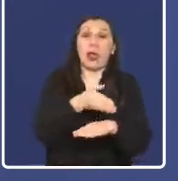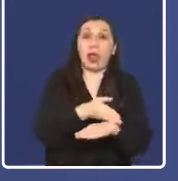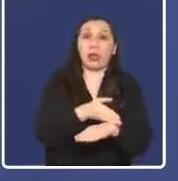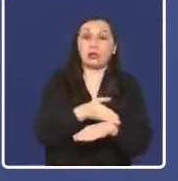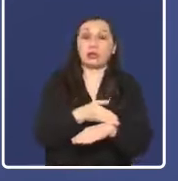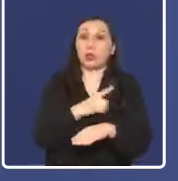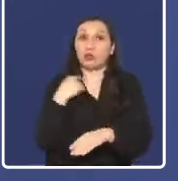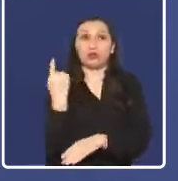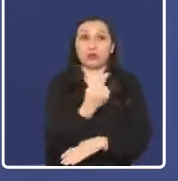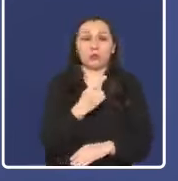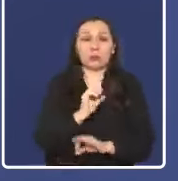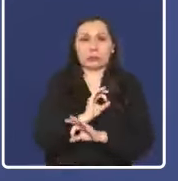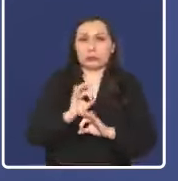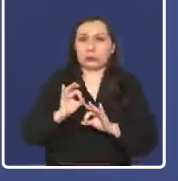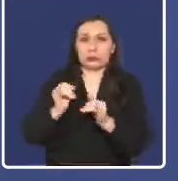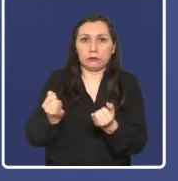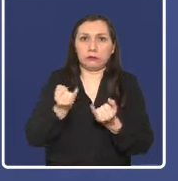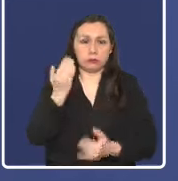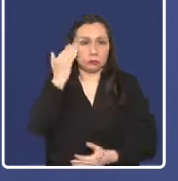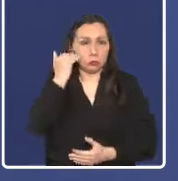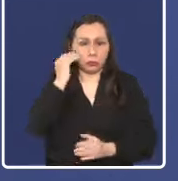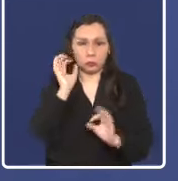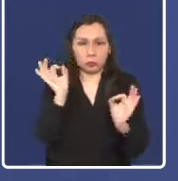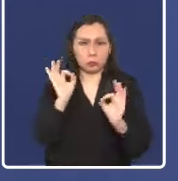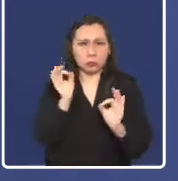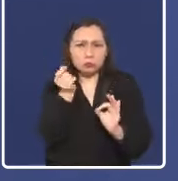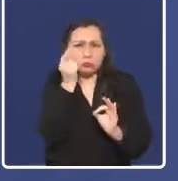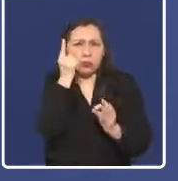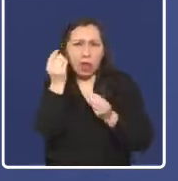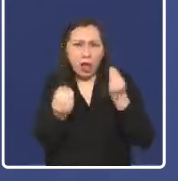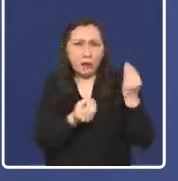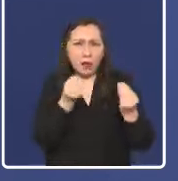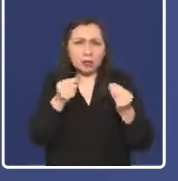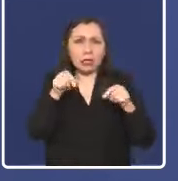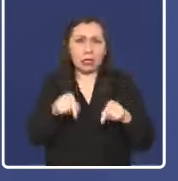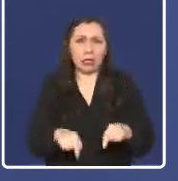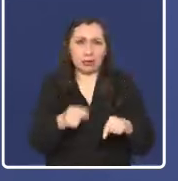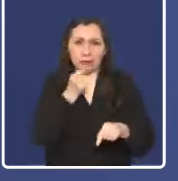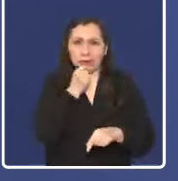no teníamos ninguna noticia ni indicio de este caso.